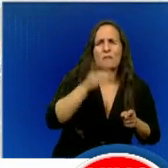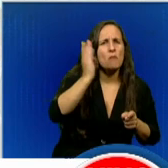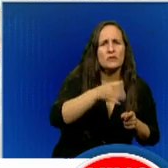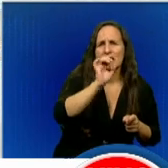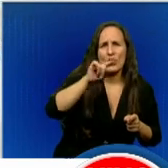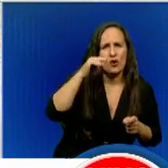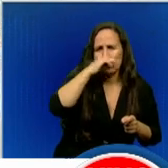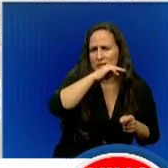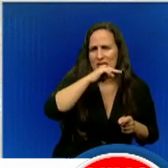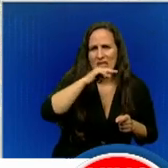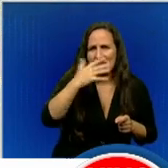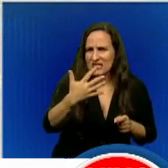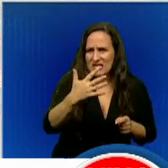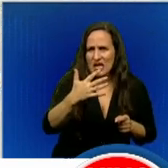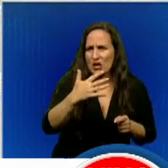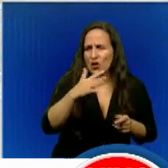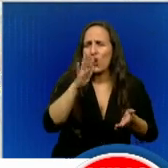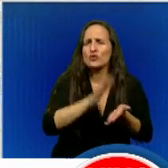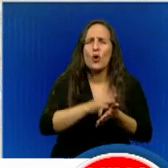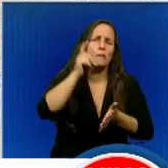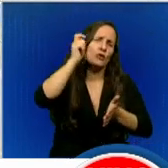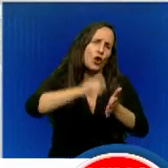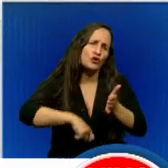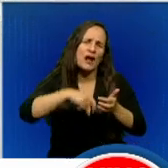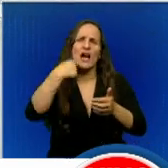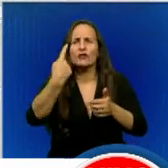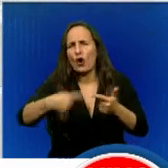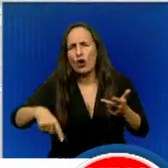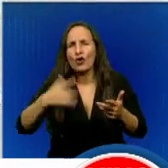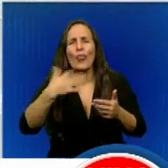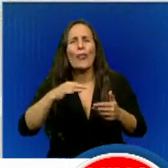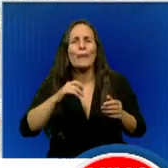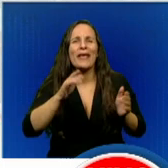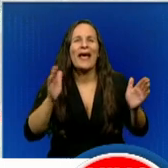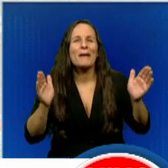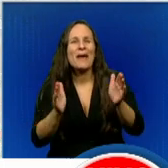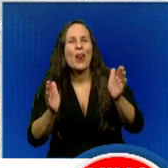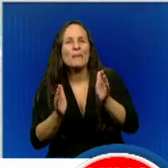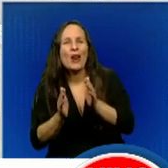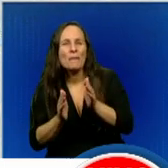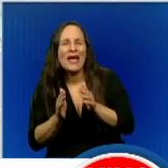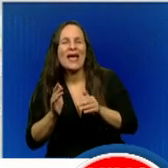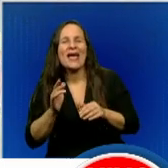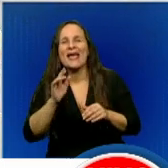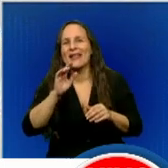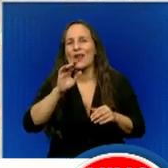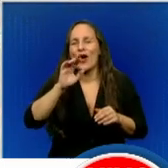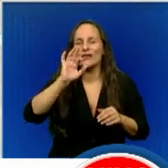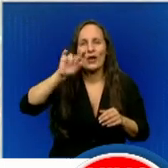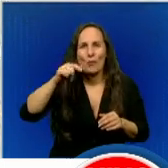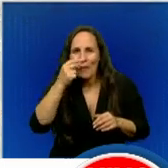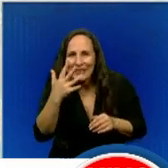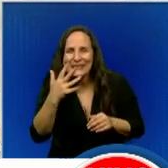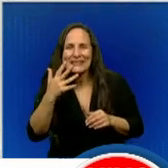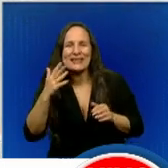para el resto de los actos y contratos que debían bajar al 025 en 2021 y eliminarlo a